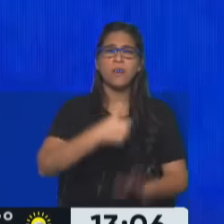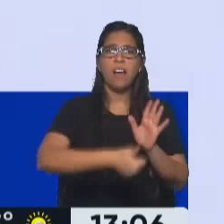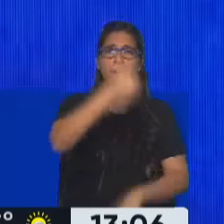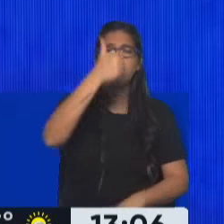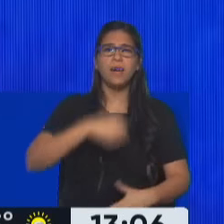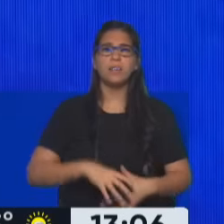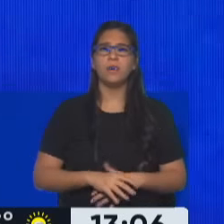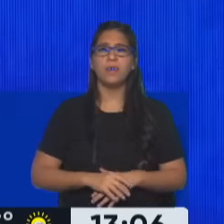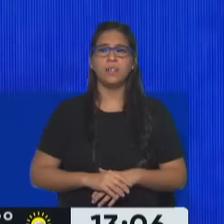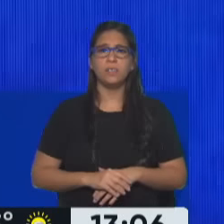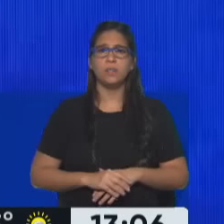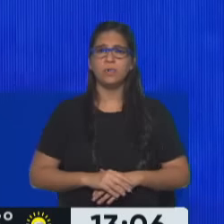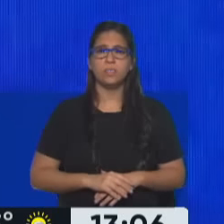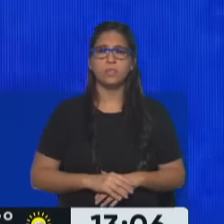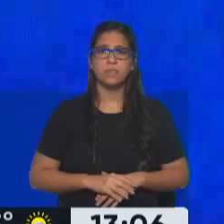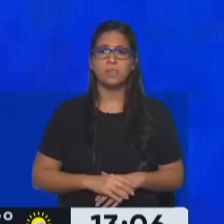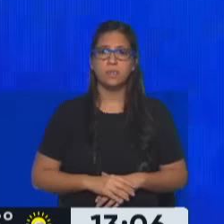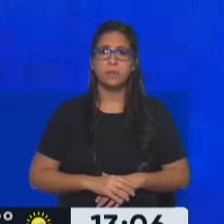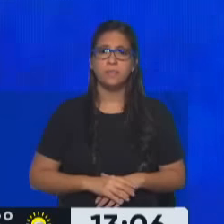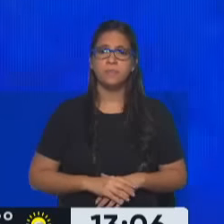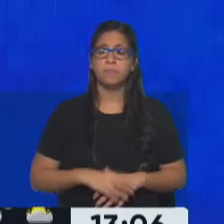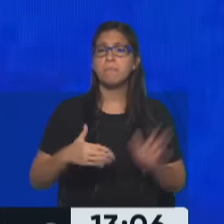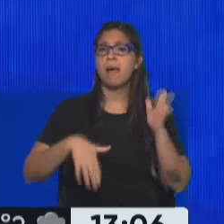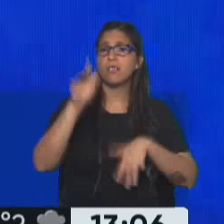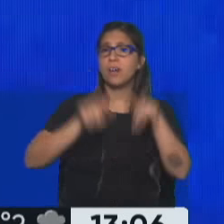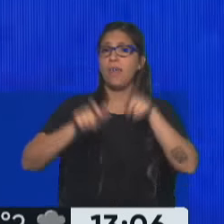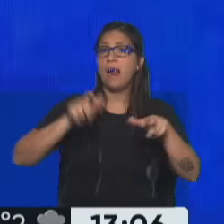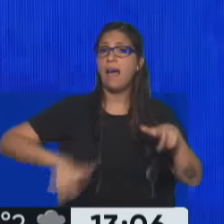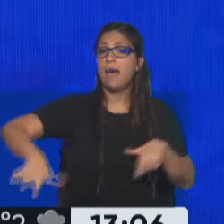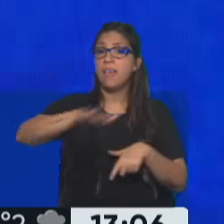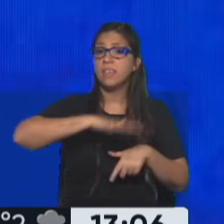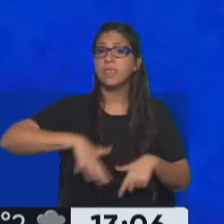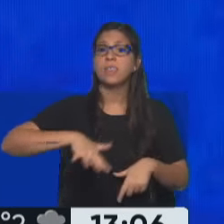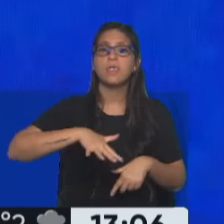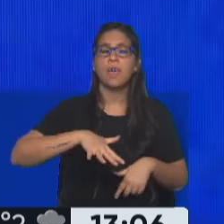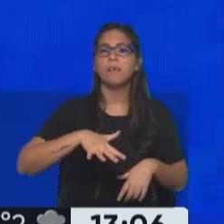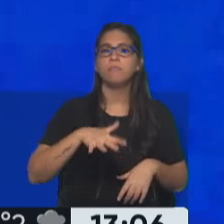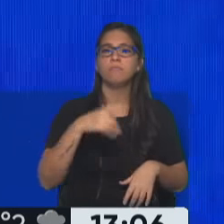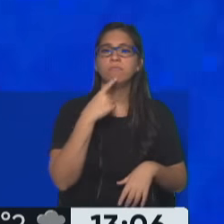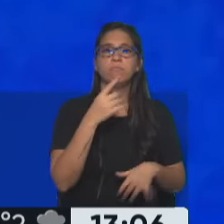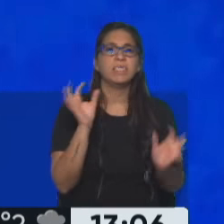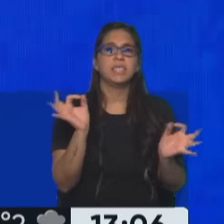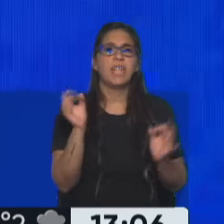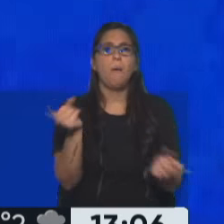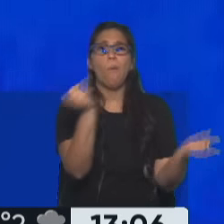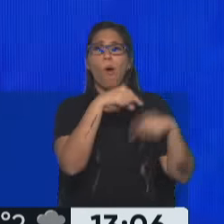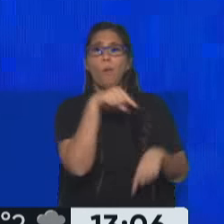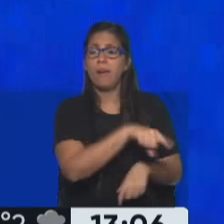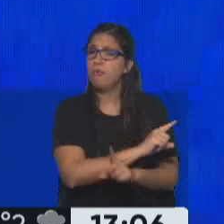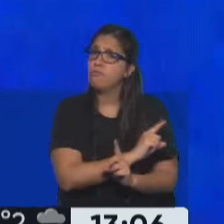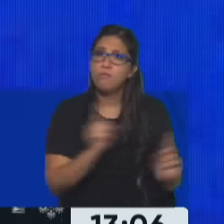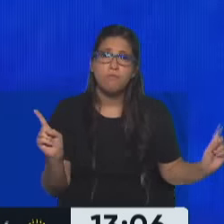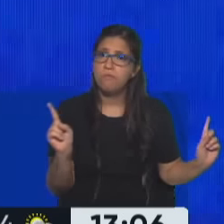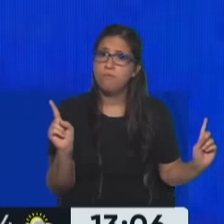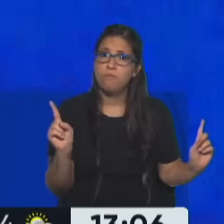marcados. La gran mayoría de la gente ya entendió que no hay que volver ahí y que la salida, como